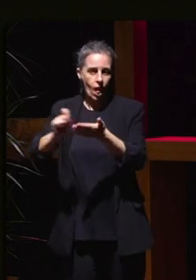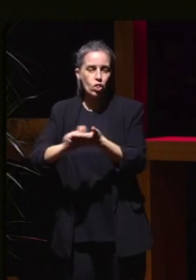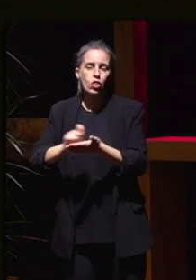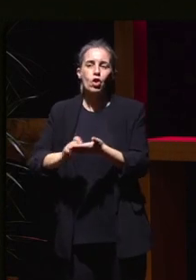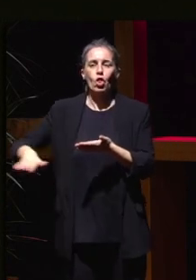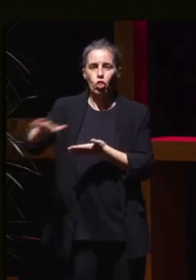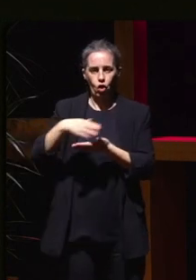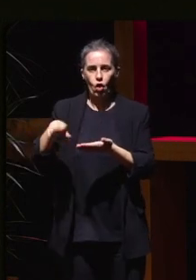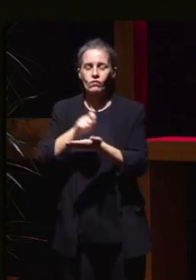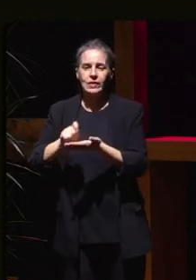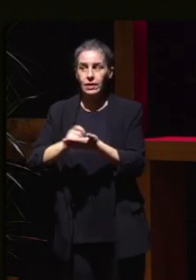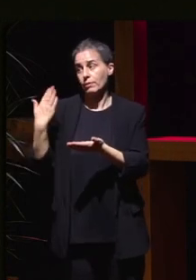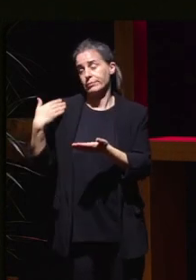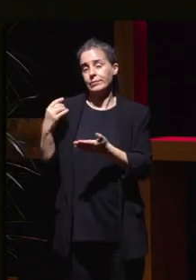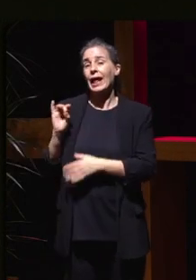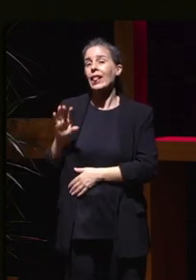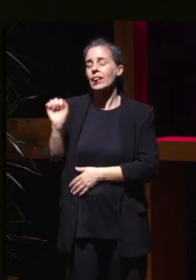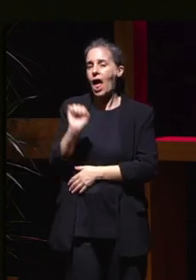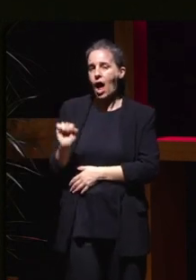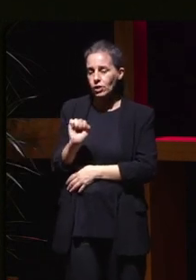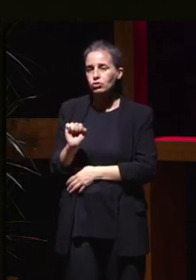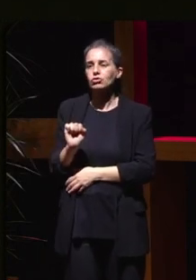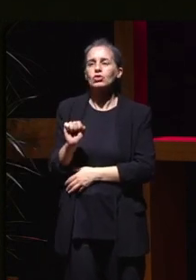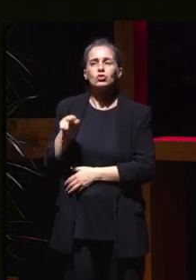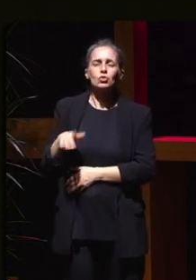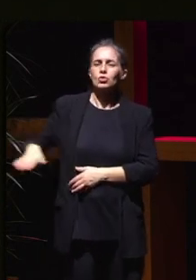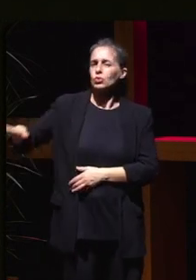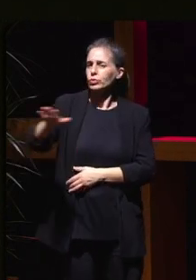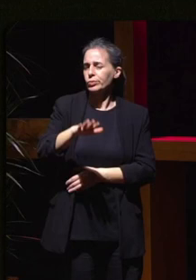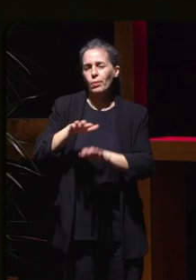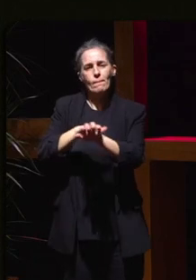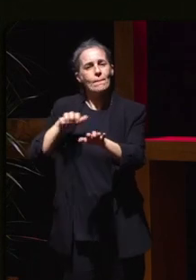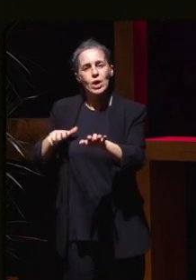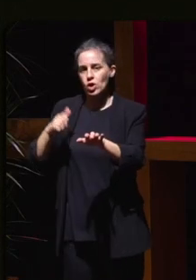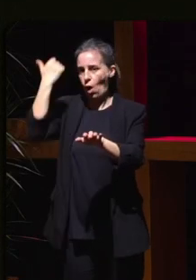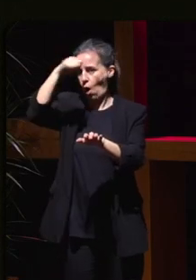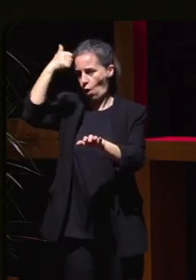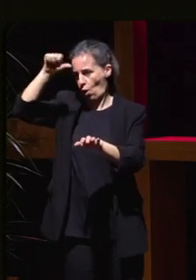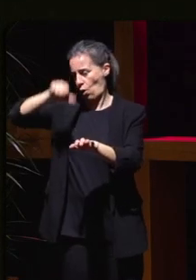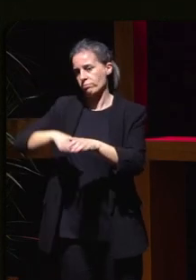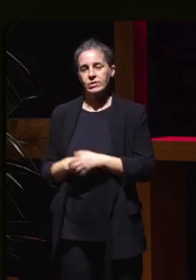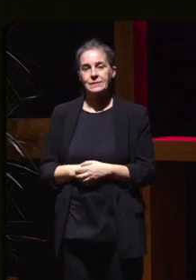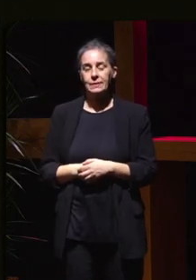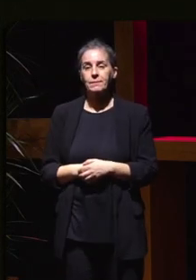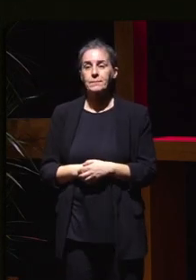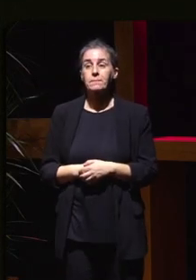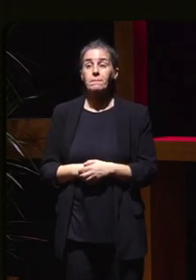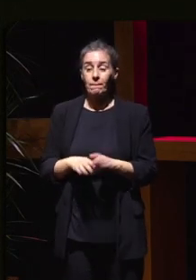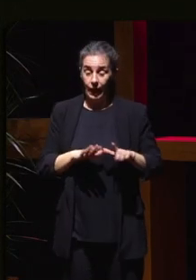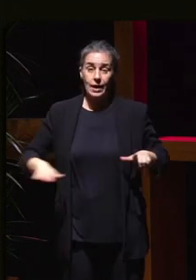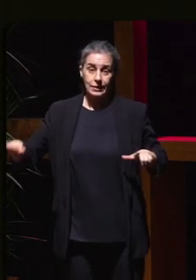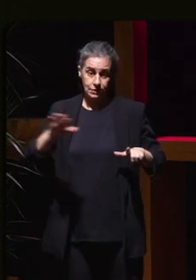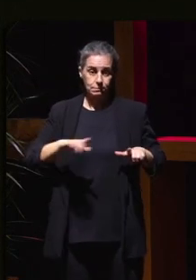ahora también pero hay 15 océanos muy tomáis era un entorno absolutamente masculinizado en aquel espacio